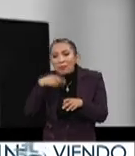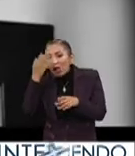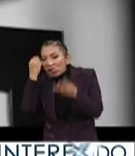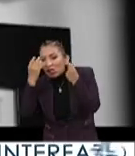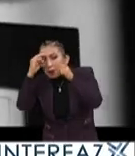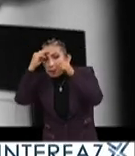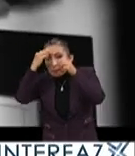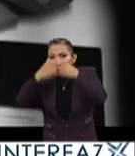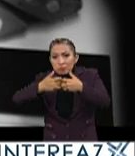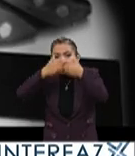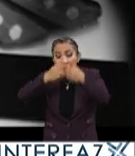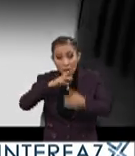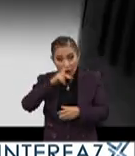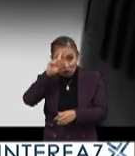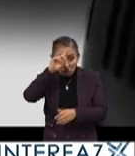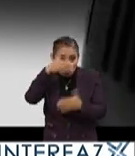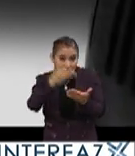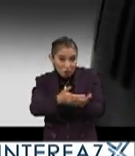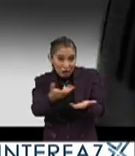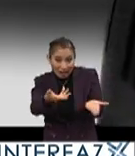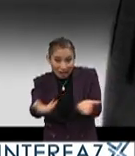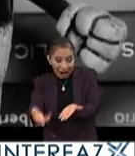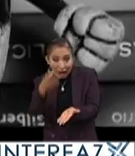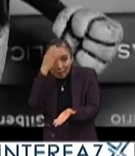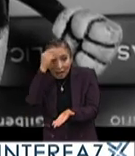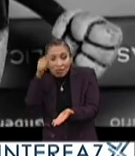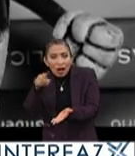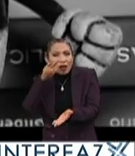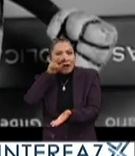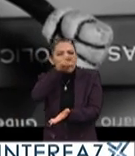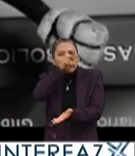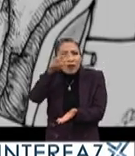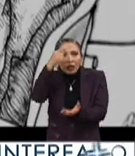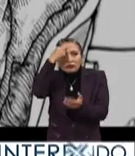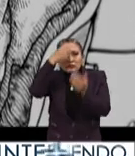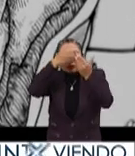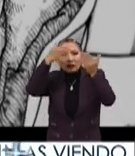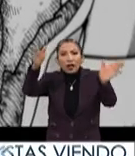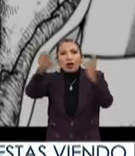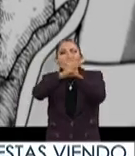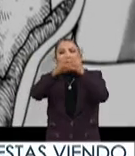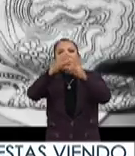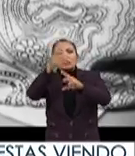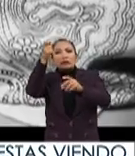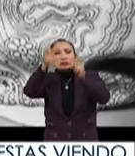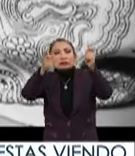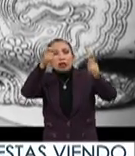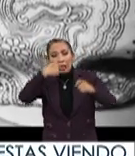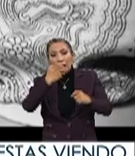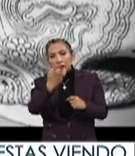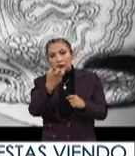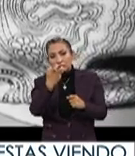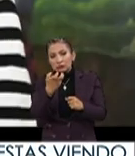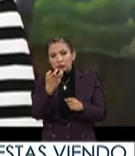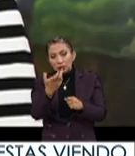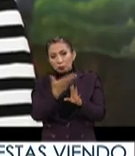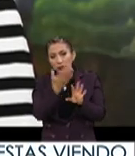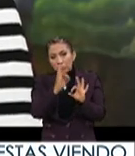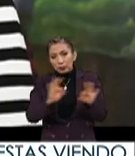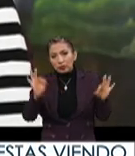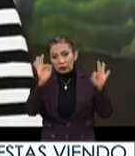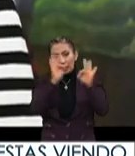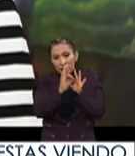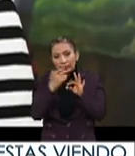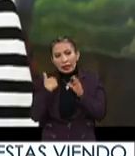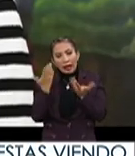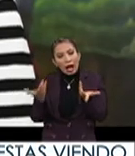desarrollar la mente. Creo que las mejores recomendaciones que le puedo hacer es que aprendan a mirar con conciencia las cosas. Creo que para mí eso es algo muy importante